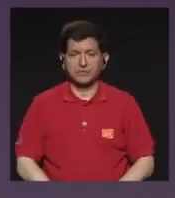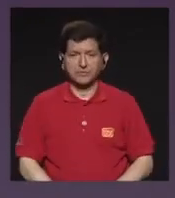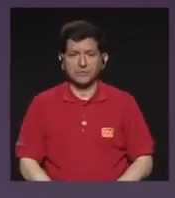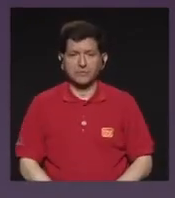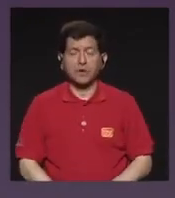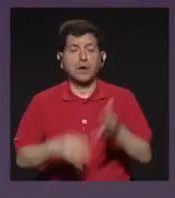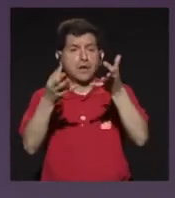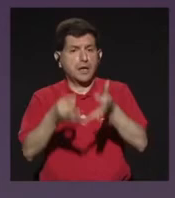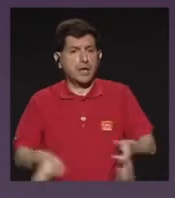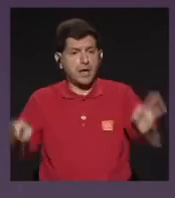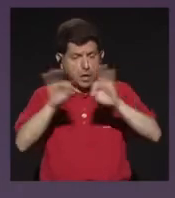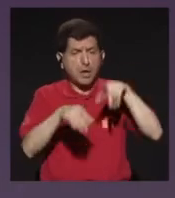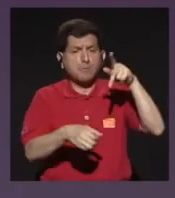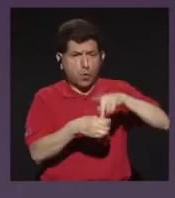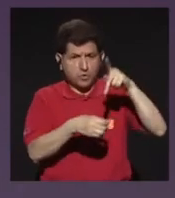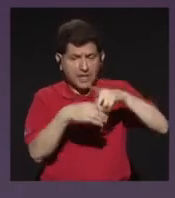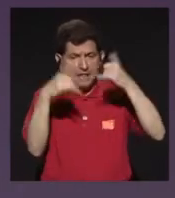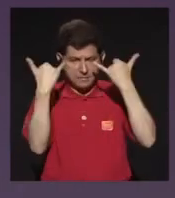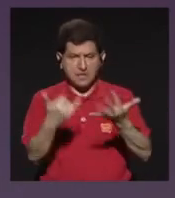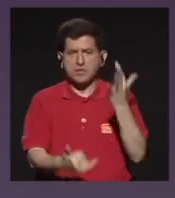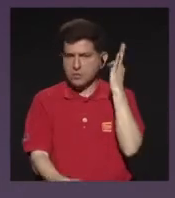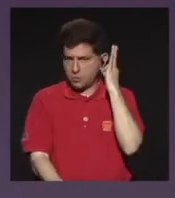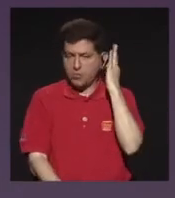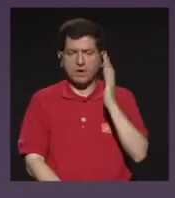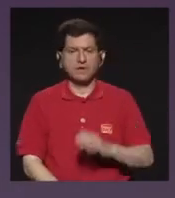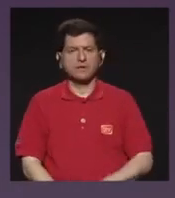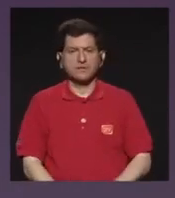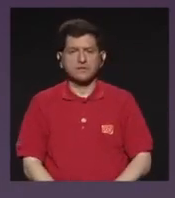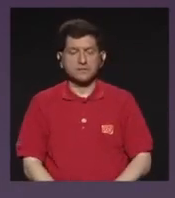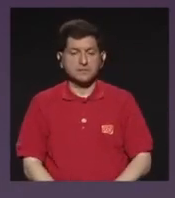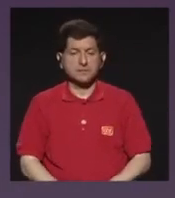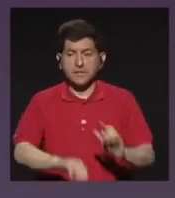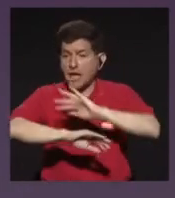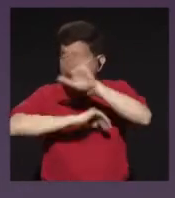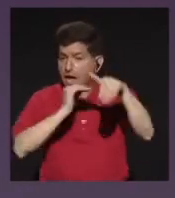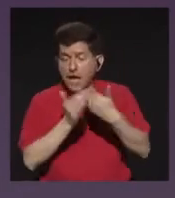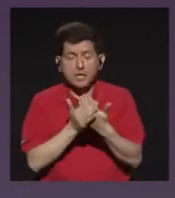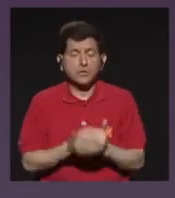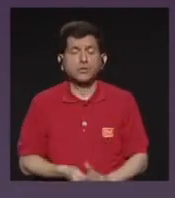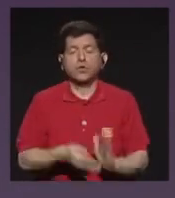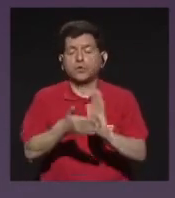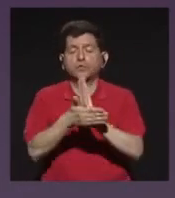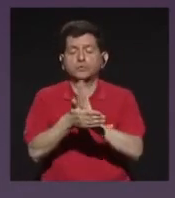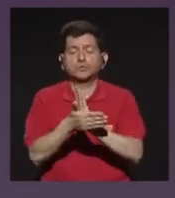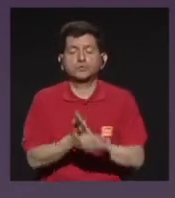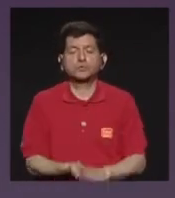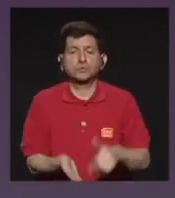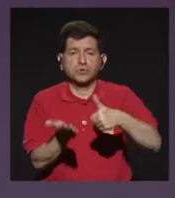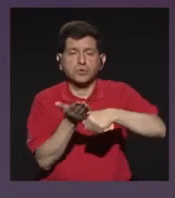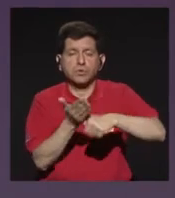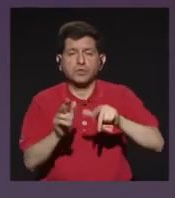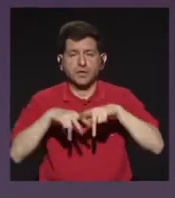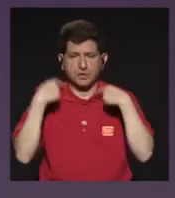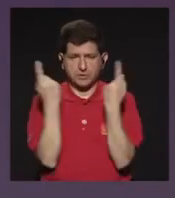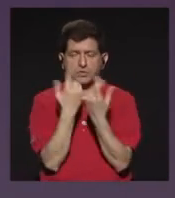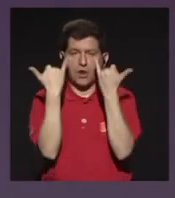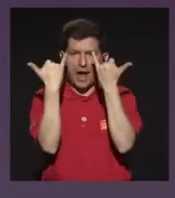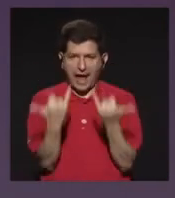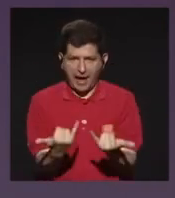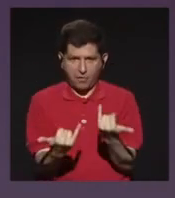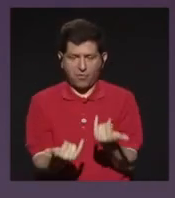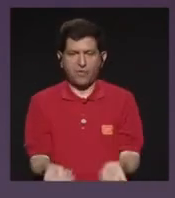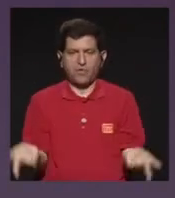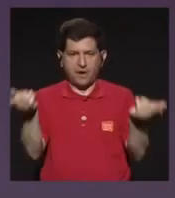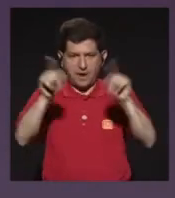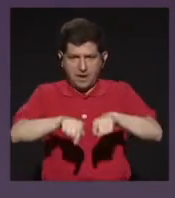una importante participación ya de mujeres, ¿verdad?, en todas las papeletas de los partidos. Aquí ahora lo que nos toca en el